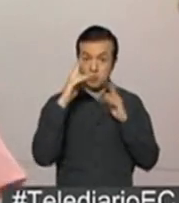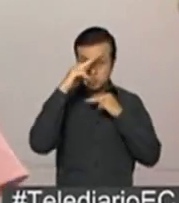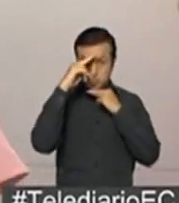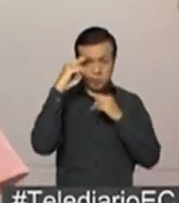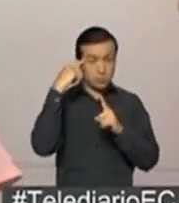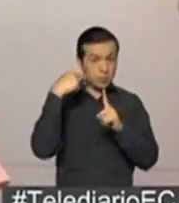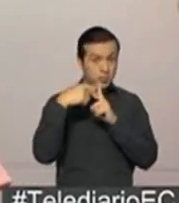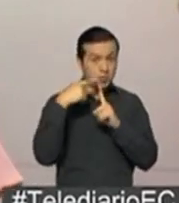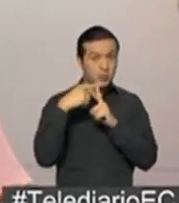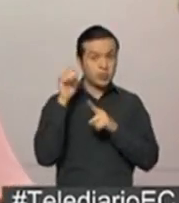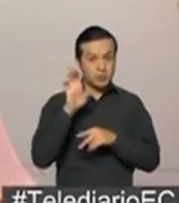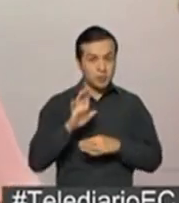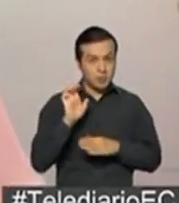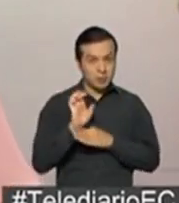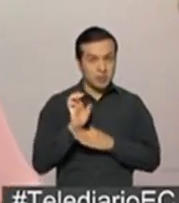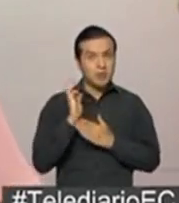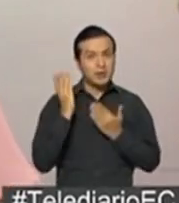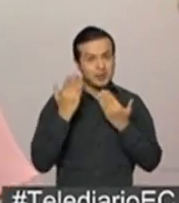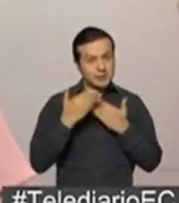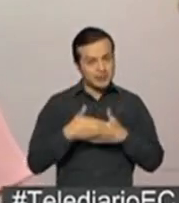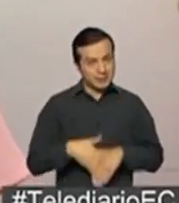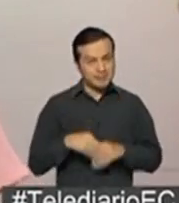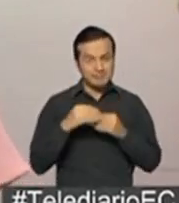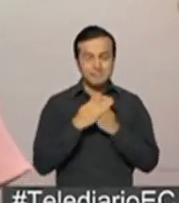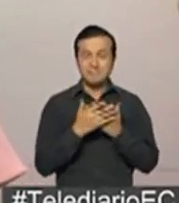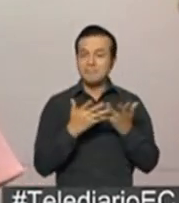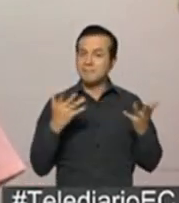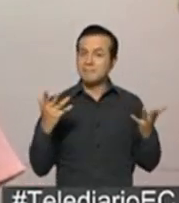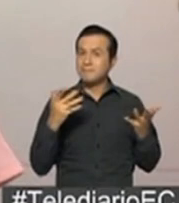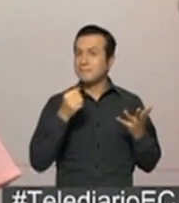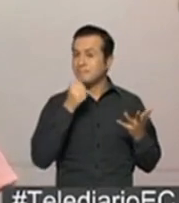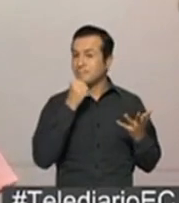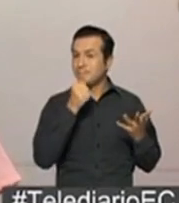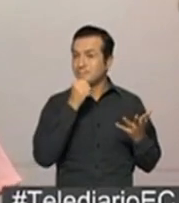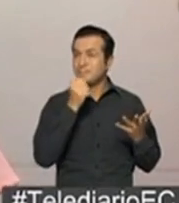positivas para nuestro país. Nosotros cerramos así ya este espacio de